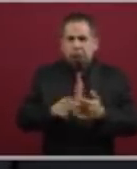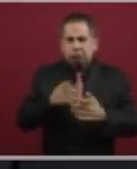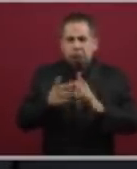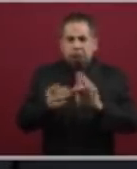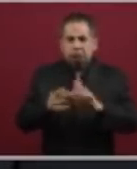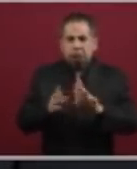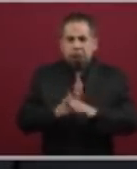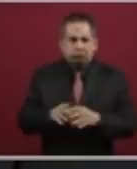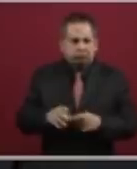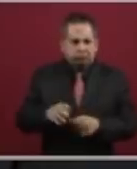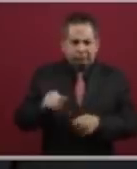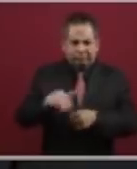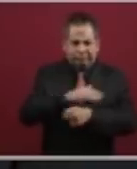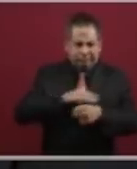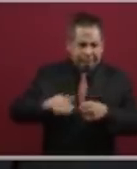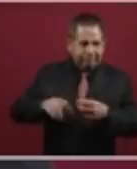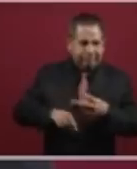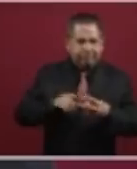Istmo,